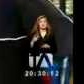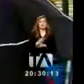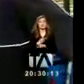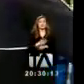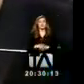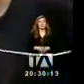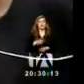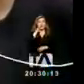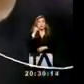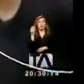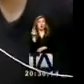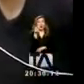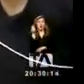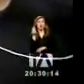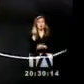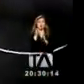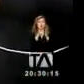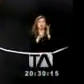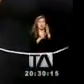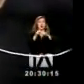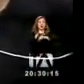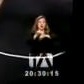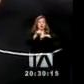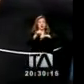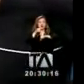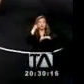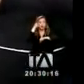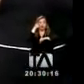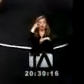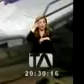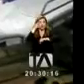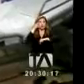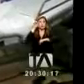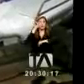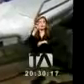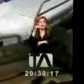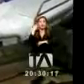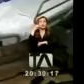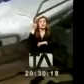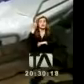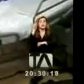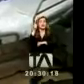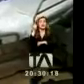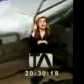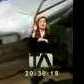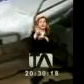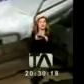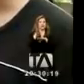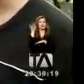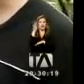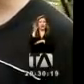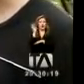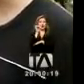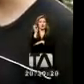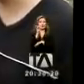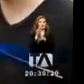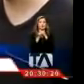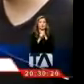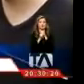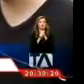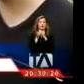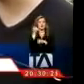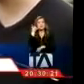Al papá de ese joven le habían programado una operación de cataratas internas para este sábado 10 de enero desde octubre del año pasado. Y ahora nos